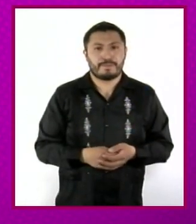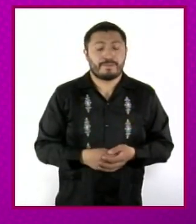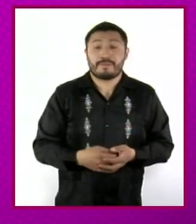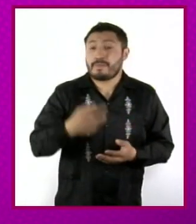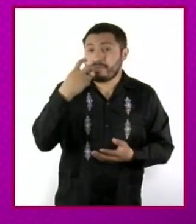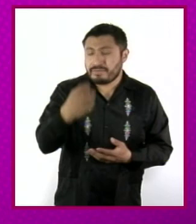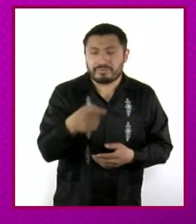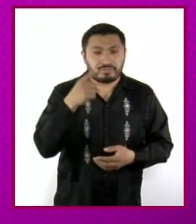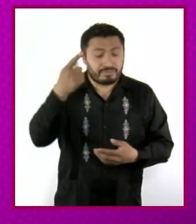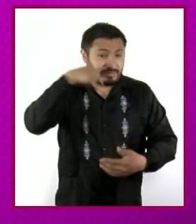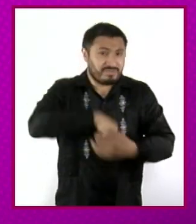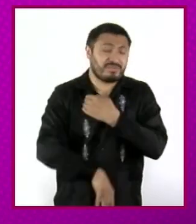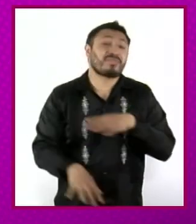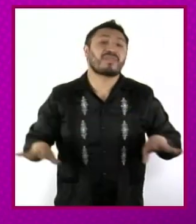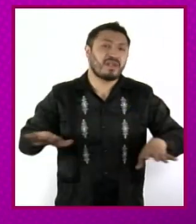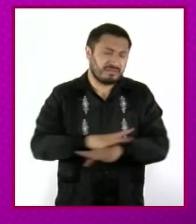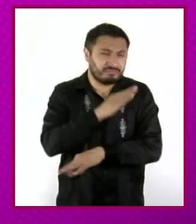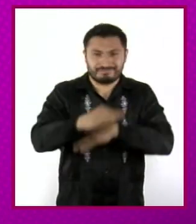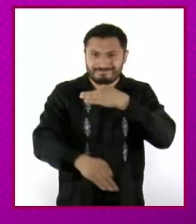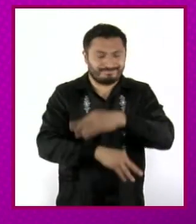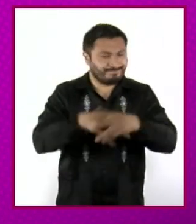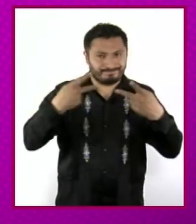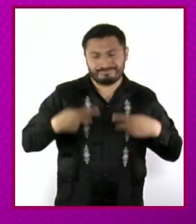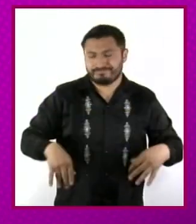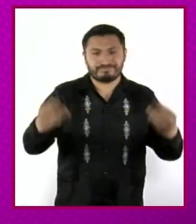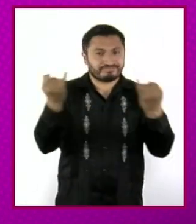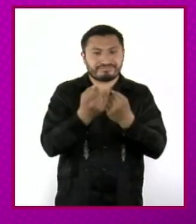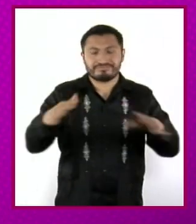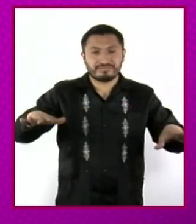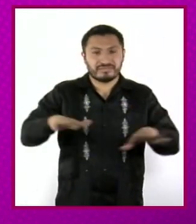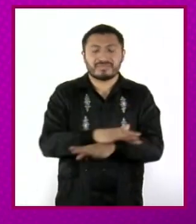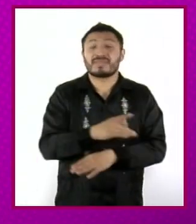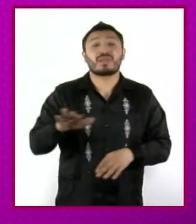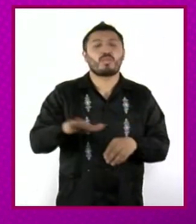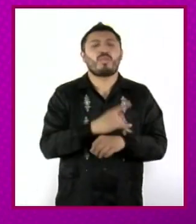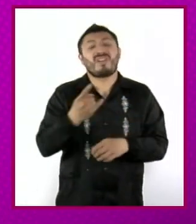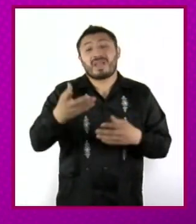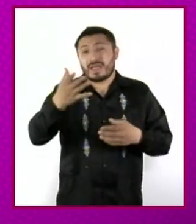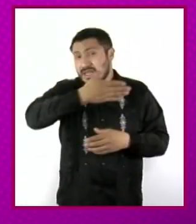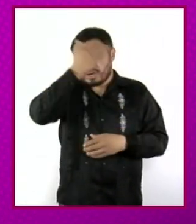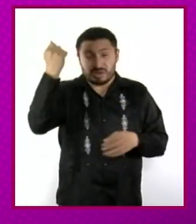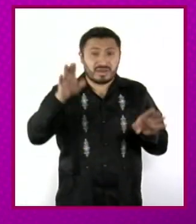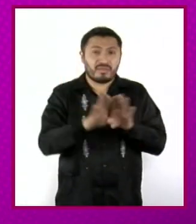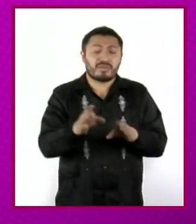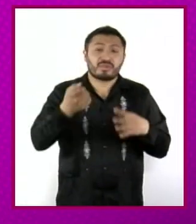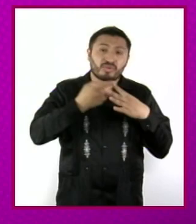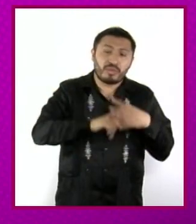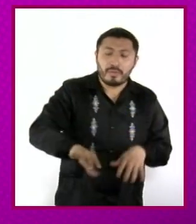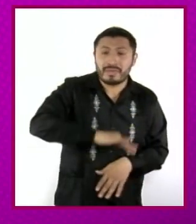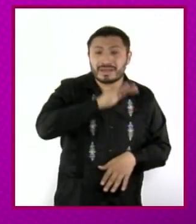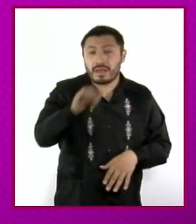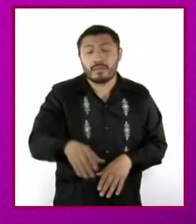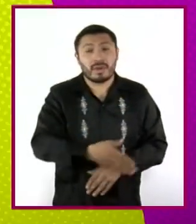Esto nos ha cambiado, porque tampoco empezamos a saber morir ni a saber vivir.